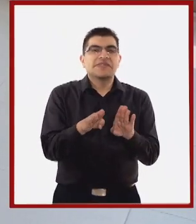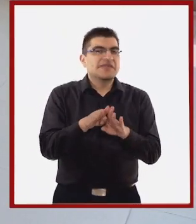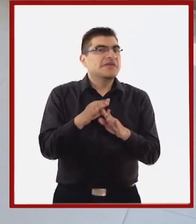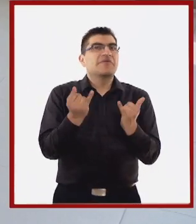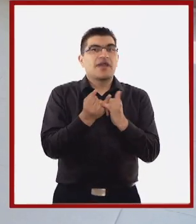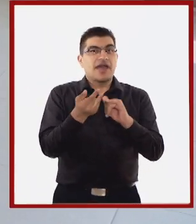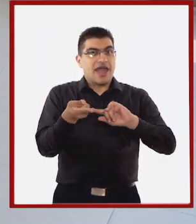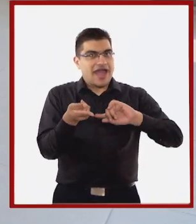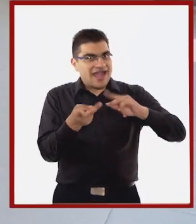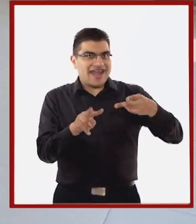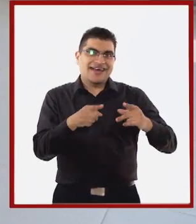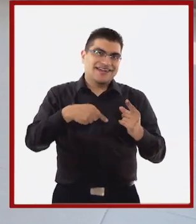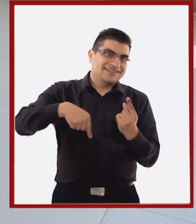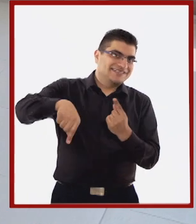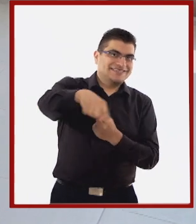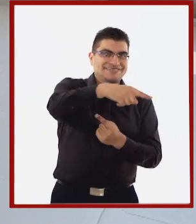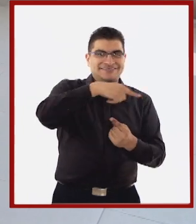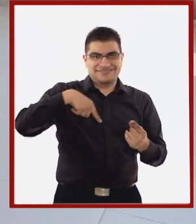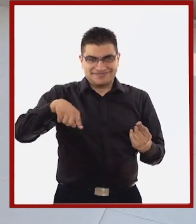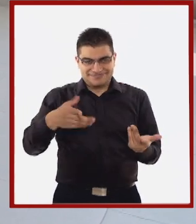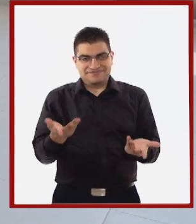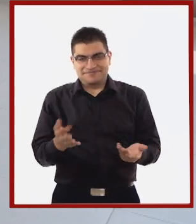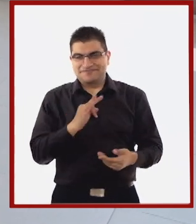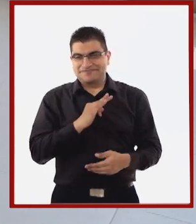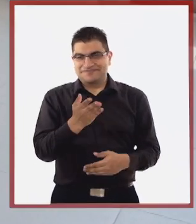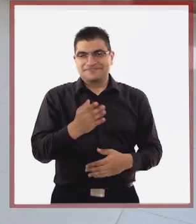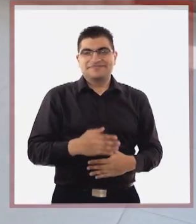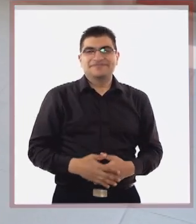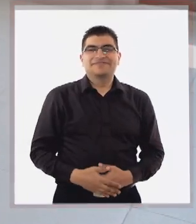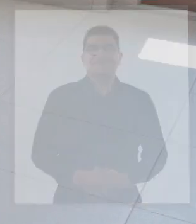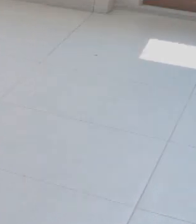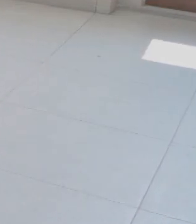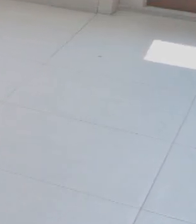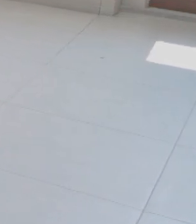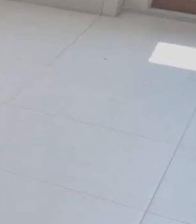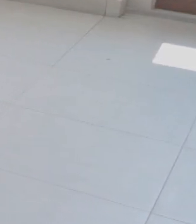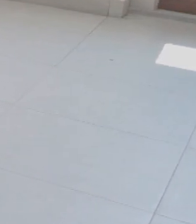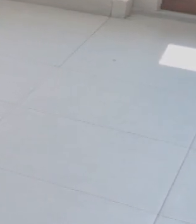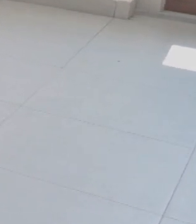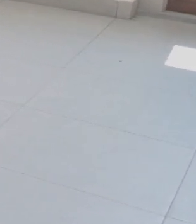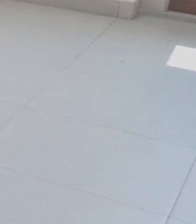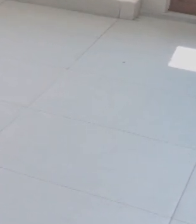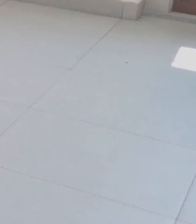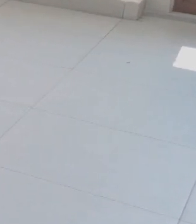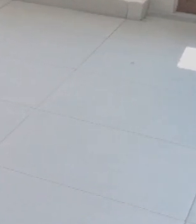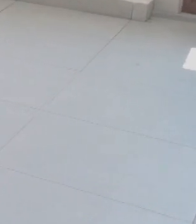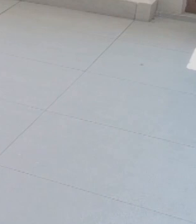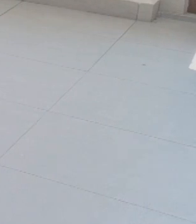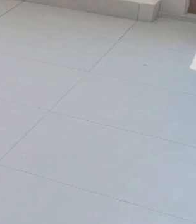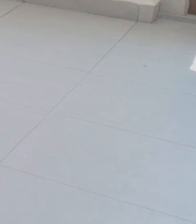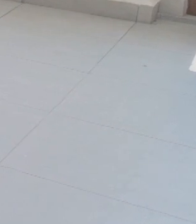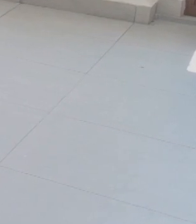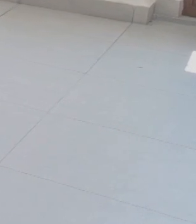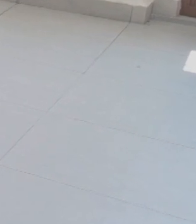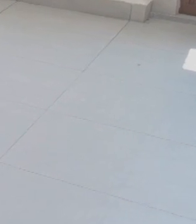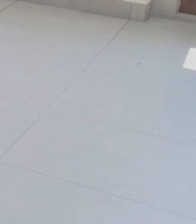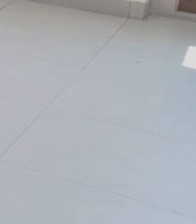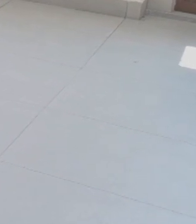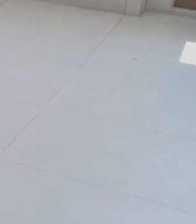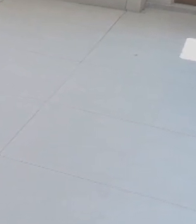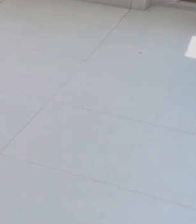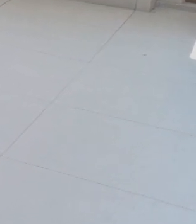fuéramos a patear una pelota, al frente. Después, izquierda, derecha, izquierda